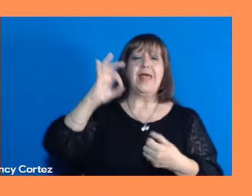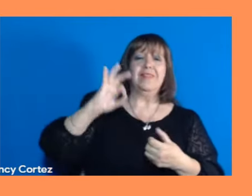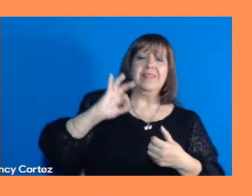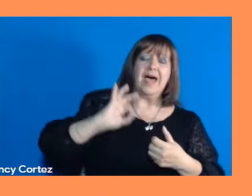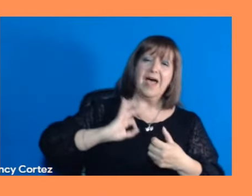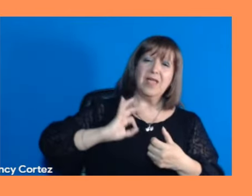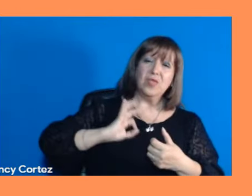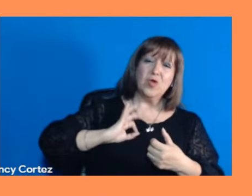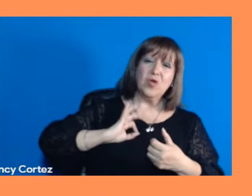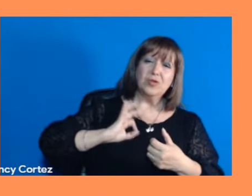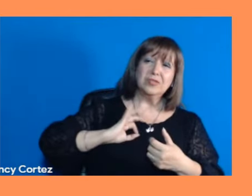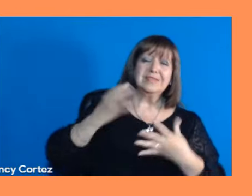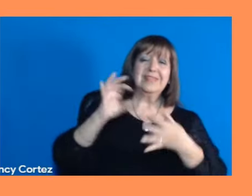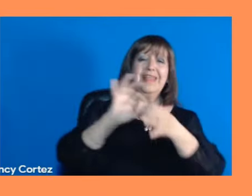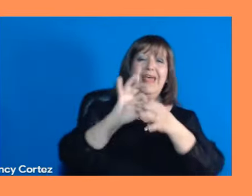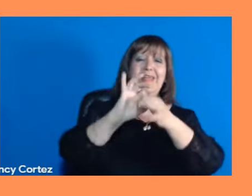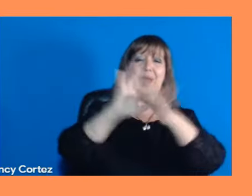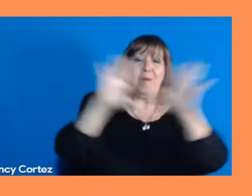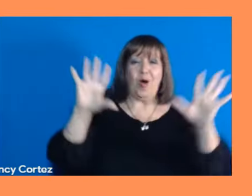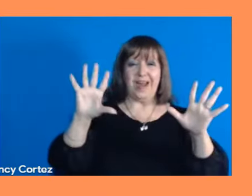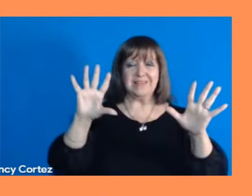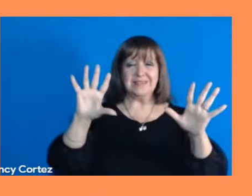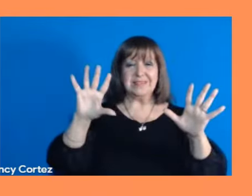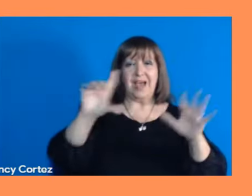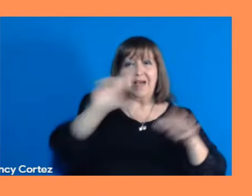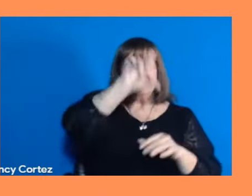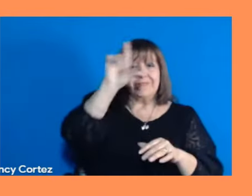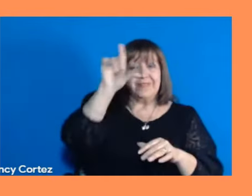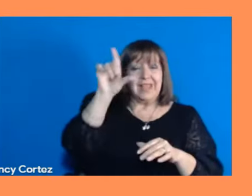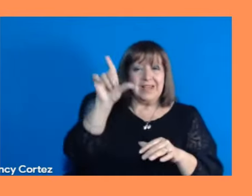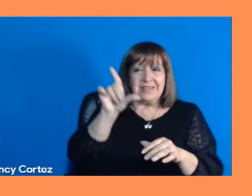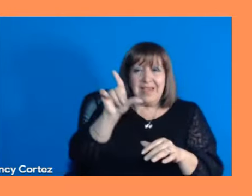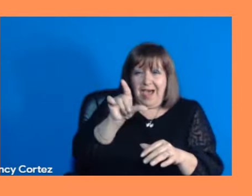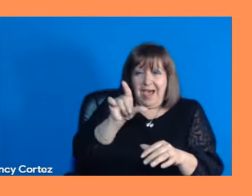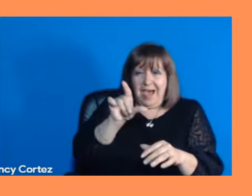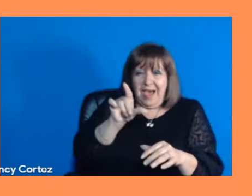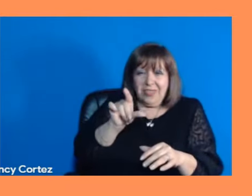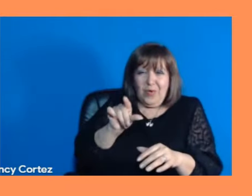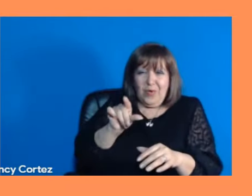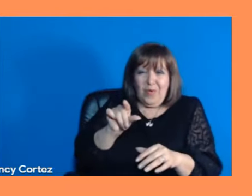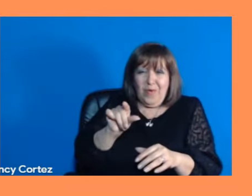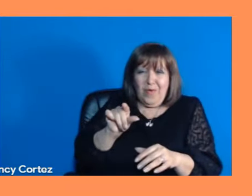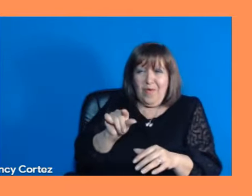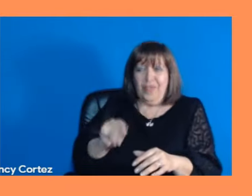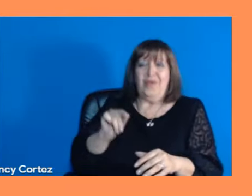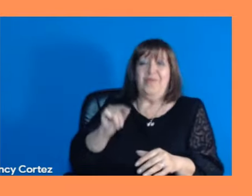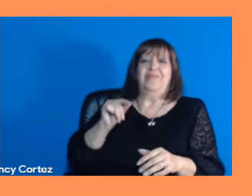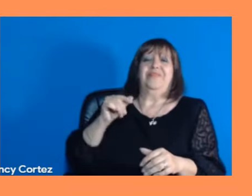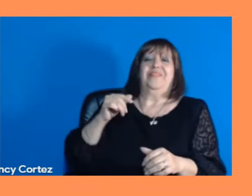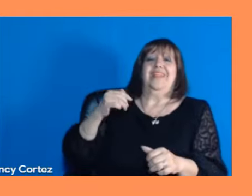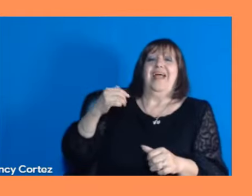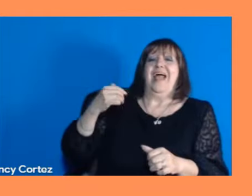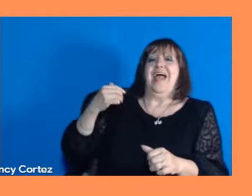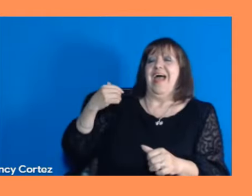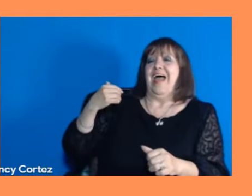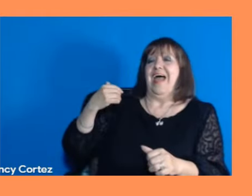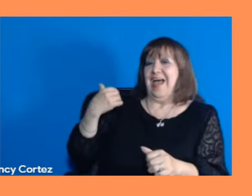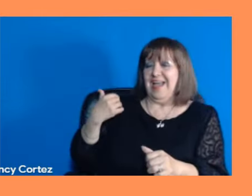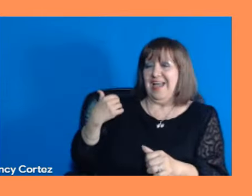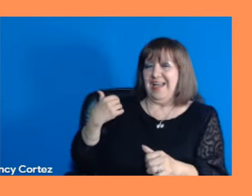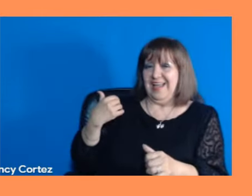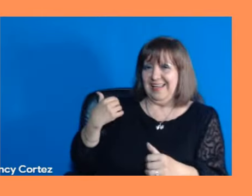nuestro ancho, largo, diverso, inmenso y querido